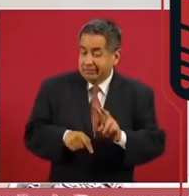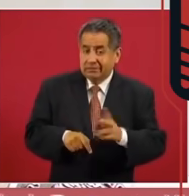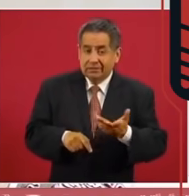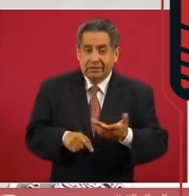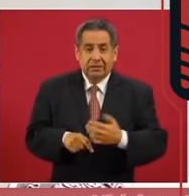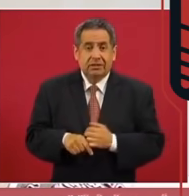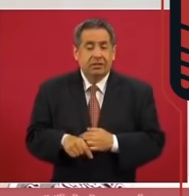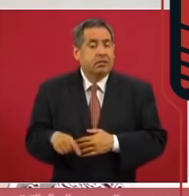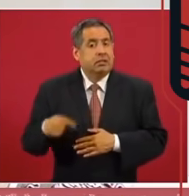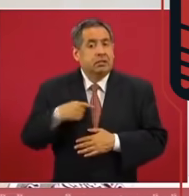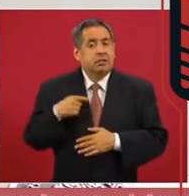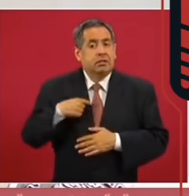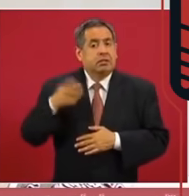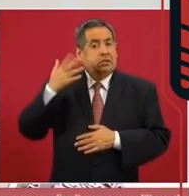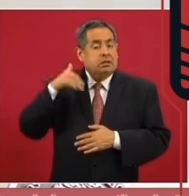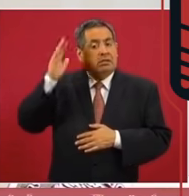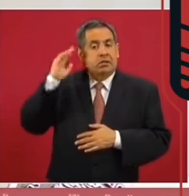estuve